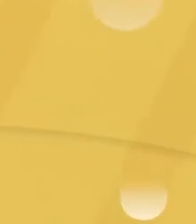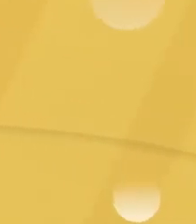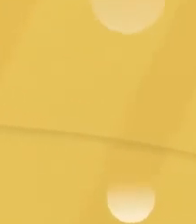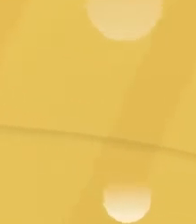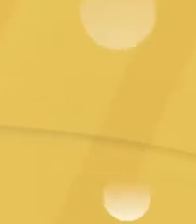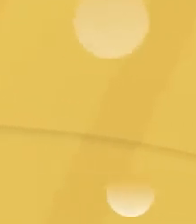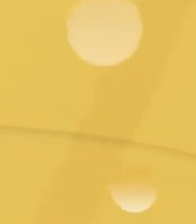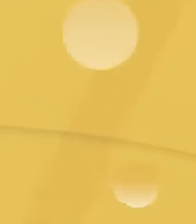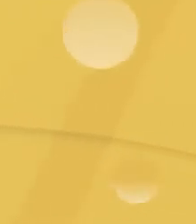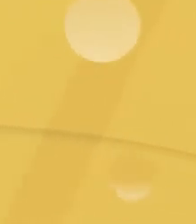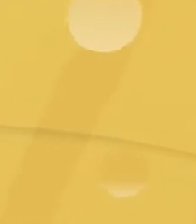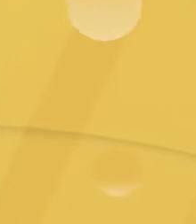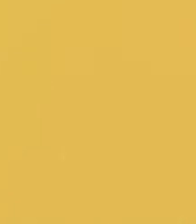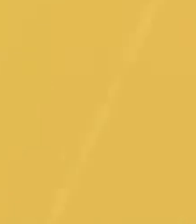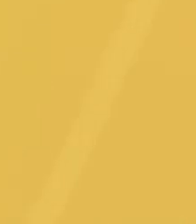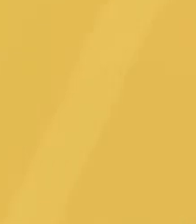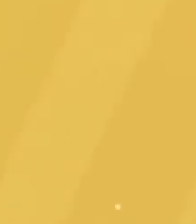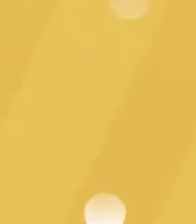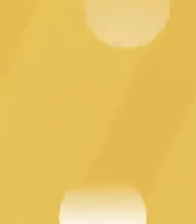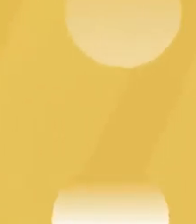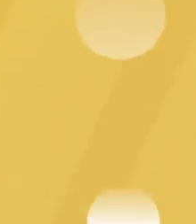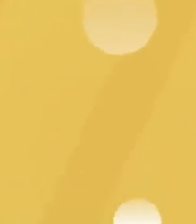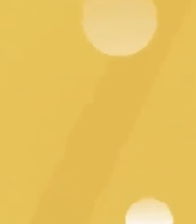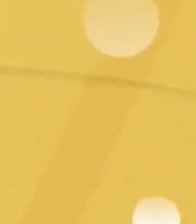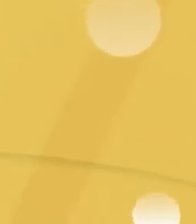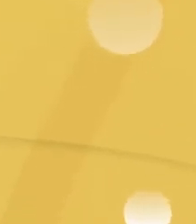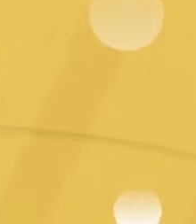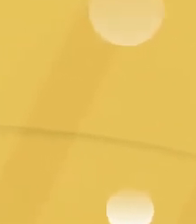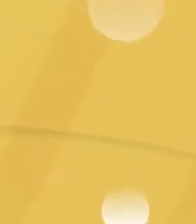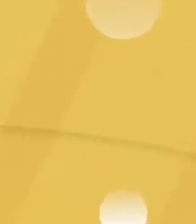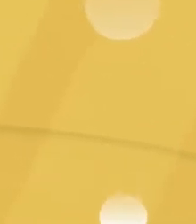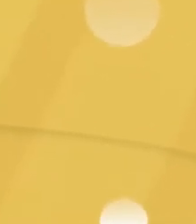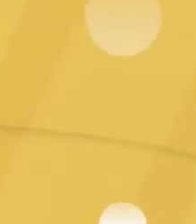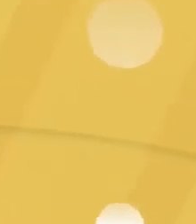¿Por qué estaban molestas las élites novohispanas?